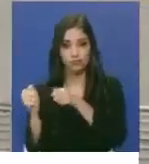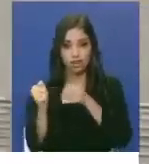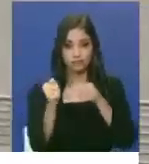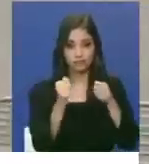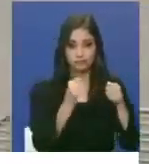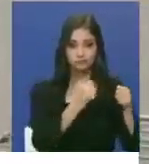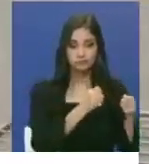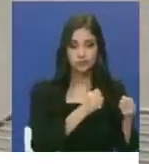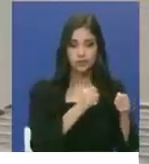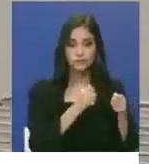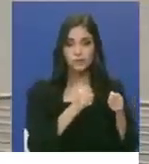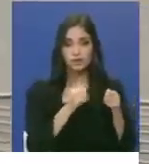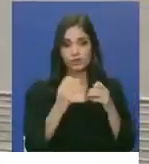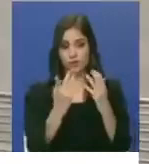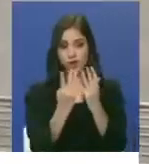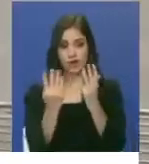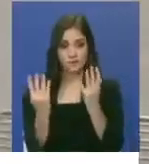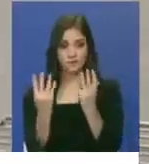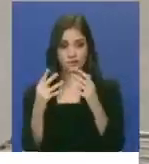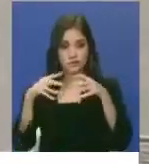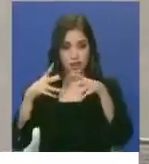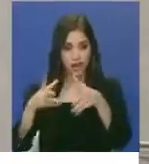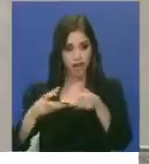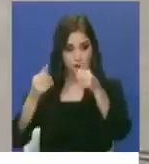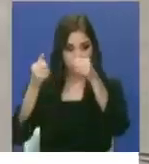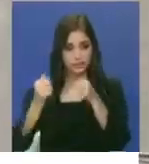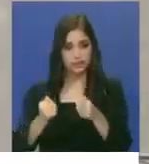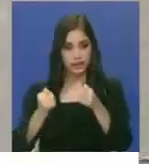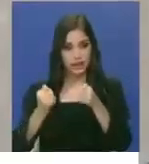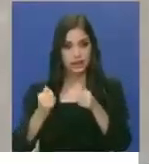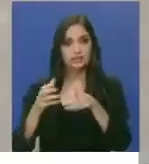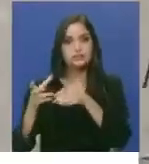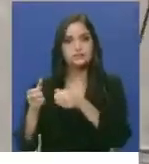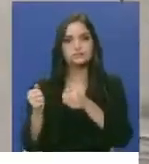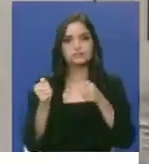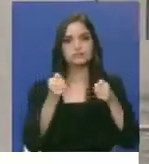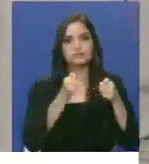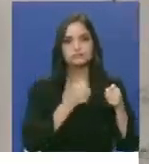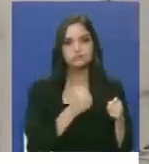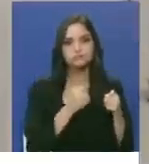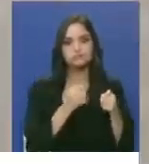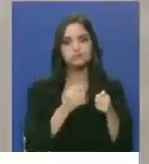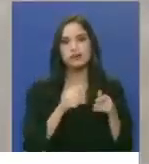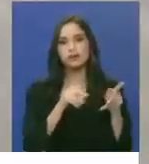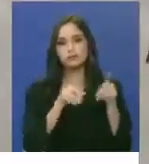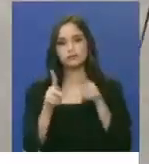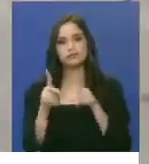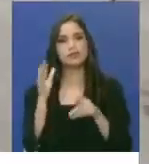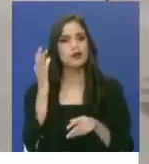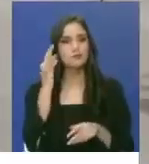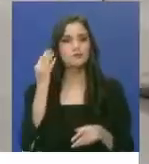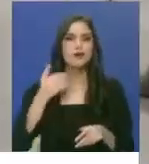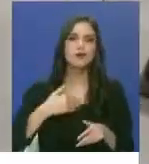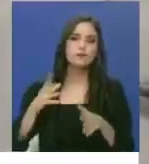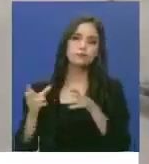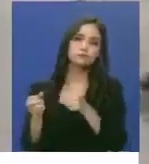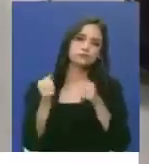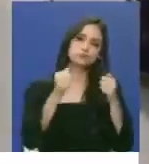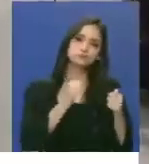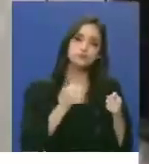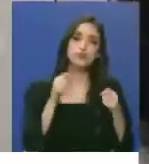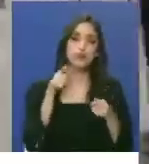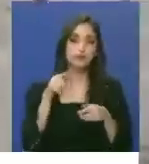Se están llevando en este momento parte de lo que tiene que ver directamente con el hierro que estaba protegiendo